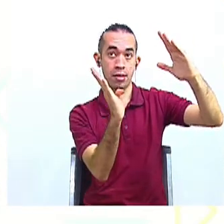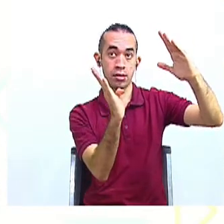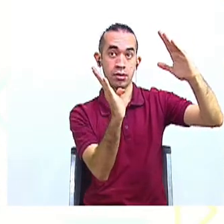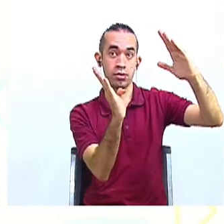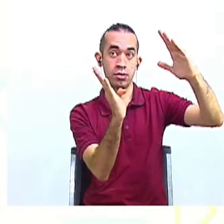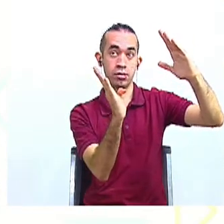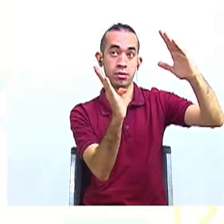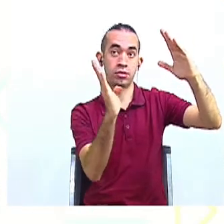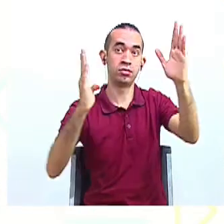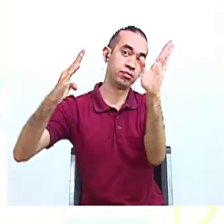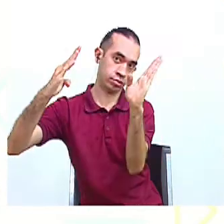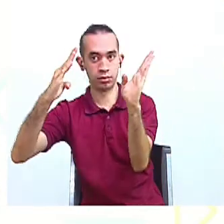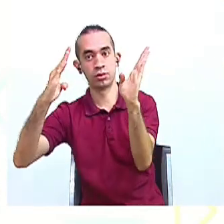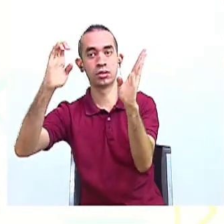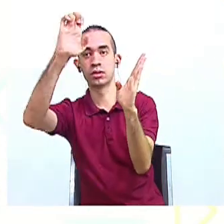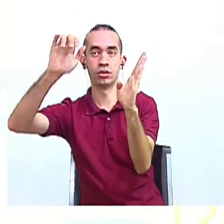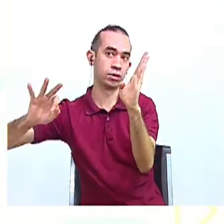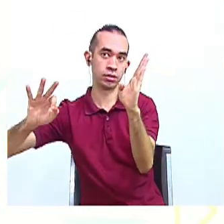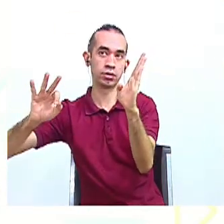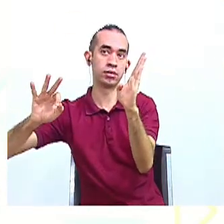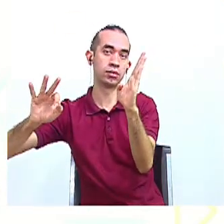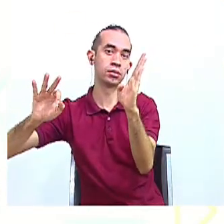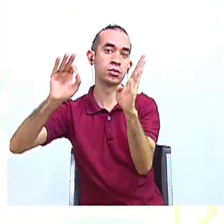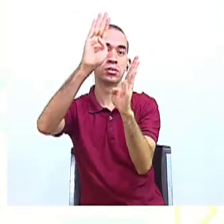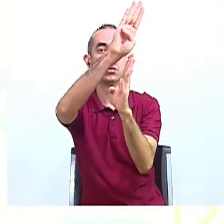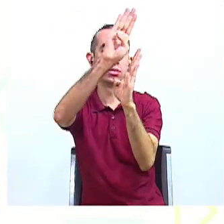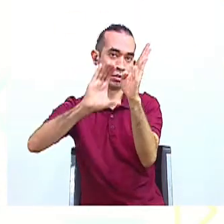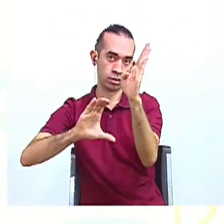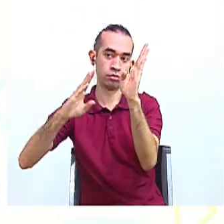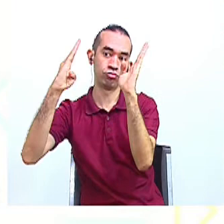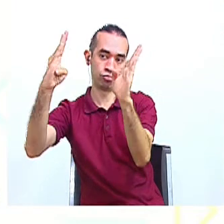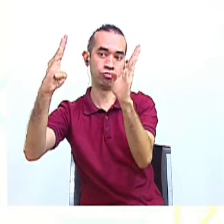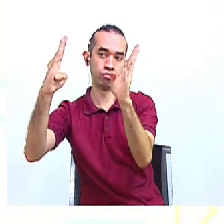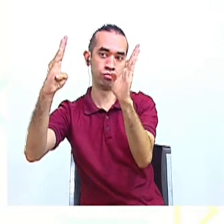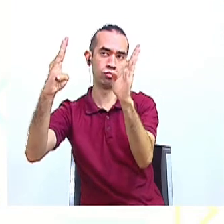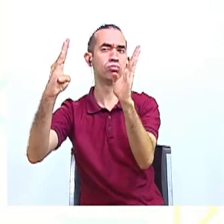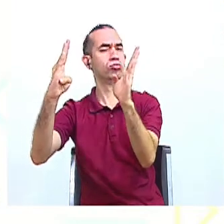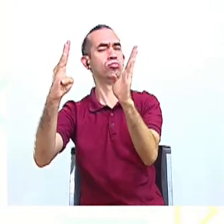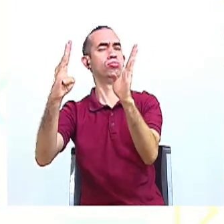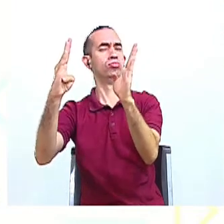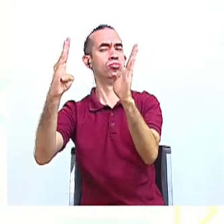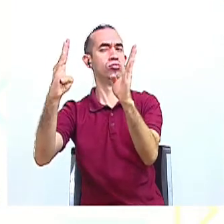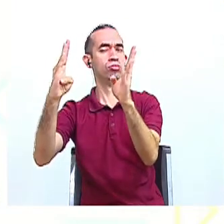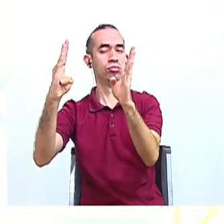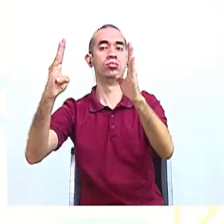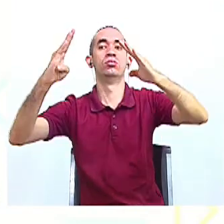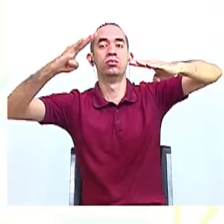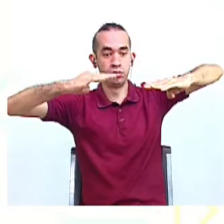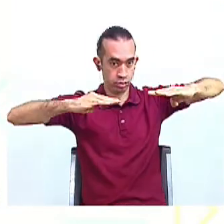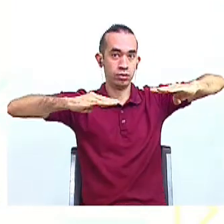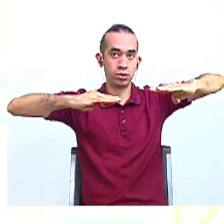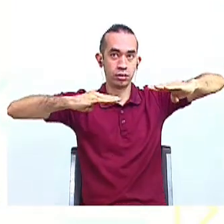lado EF y la medida del lado BC con la medida